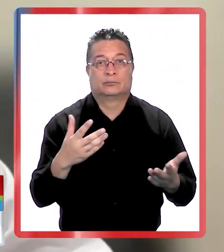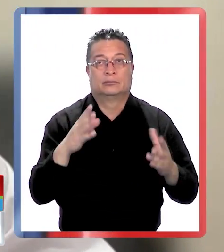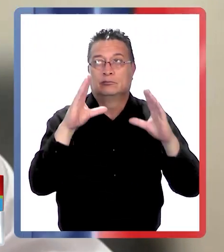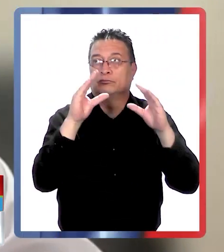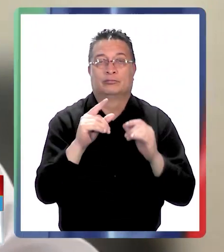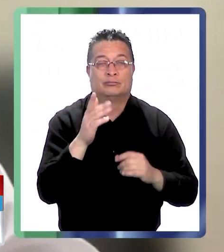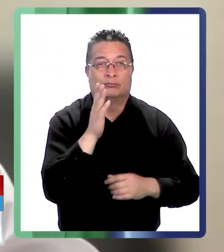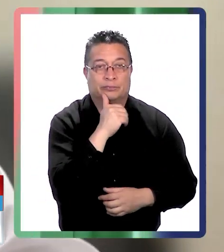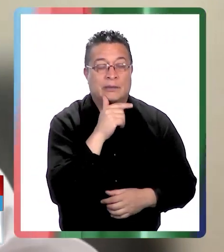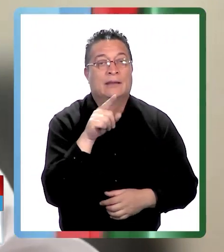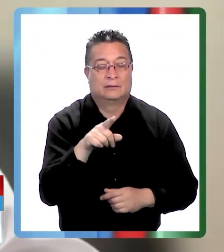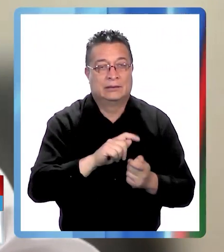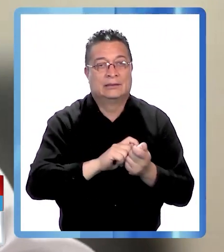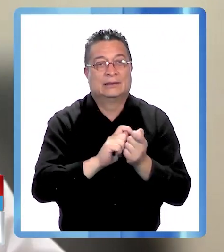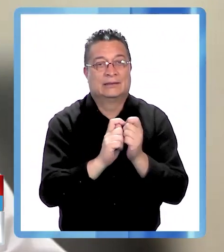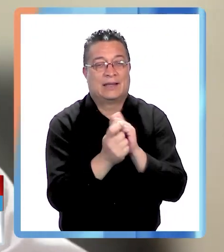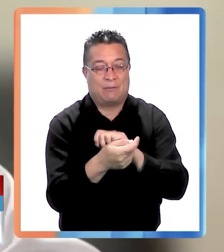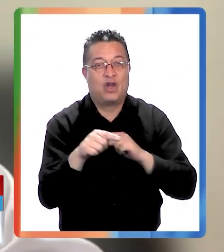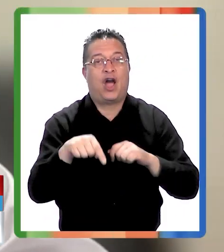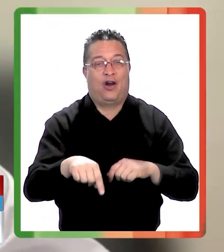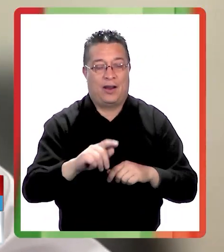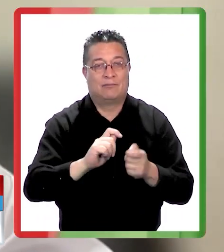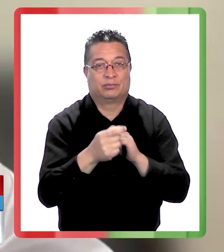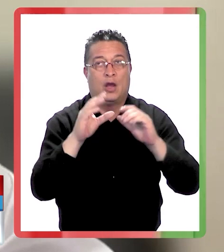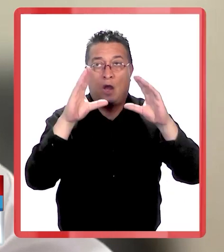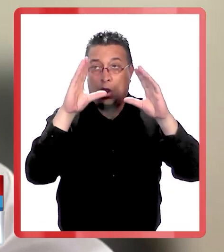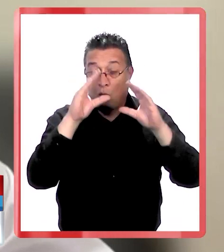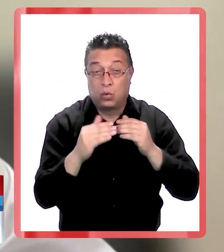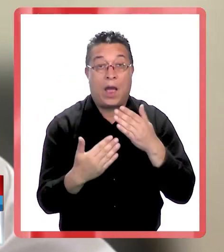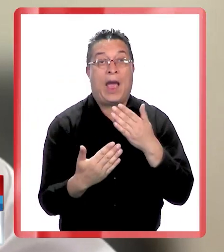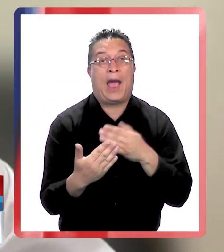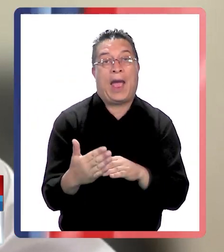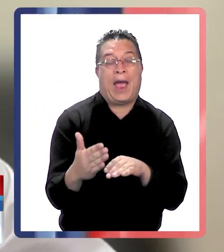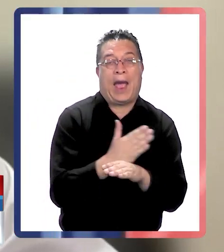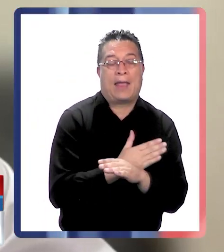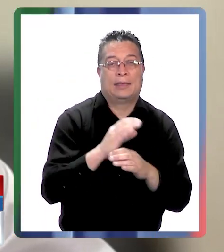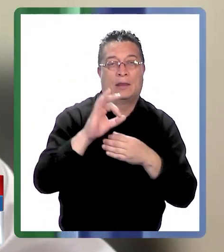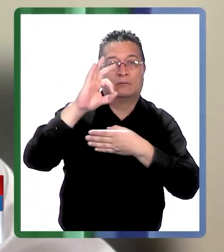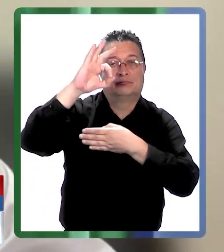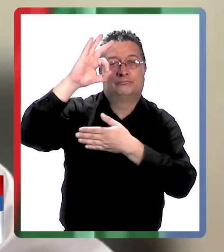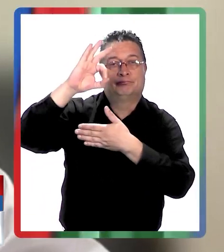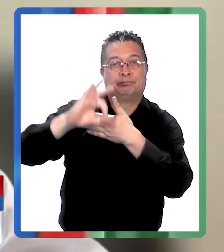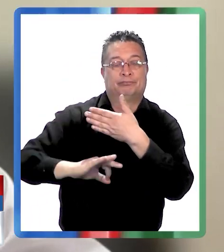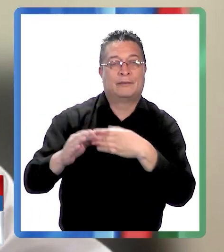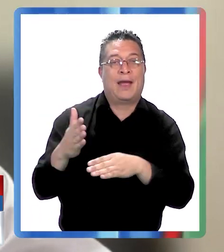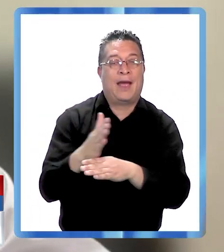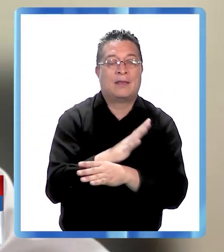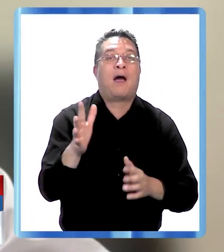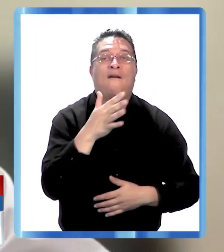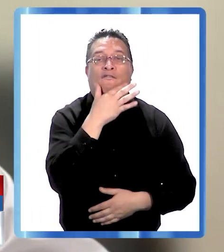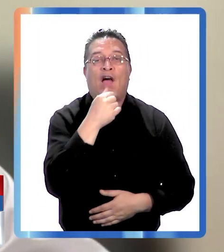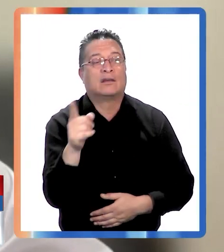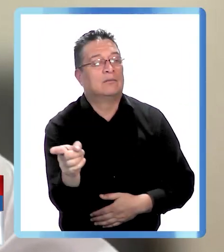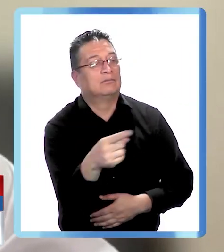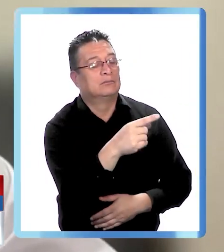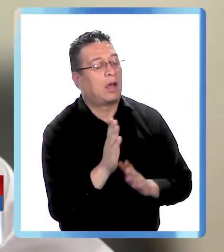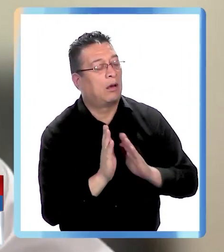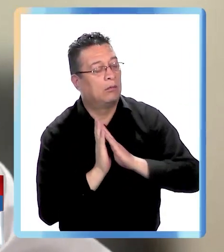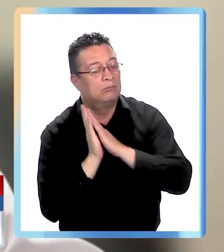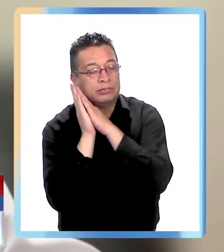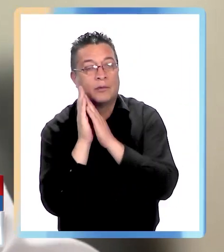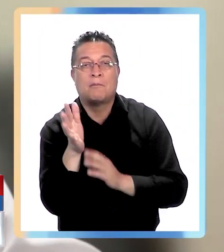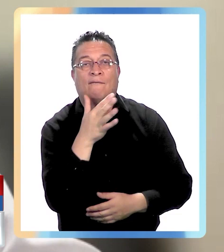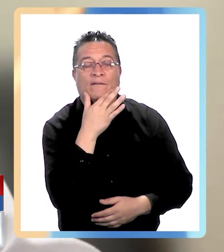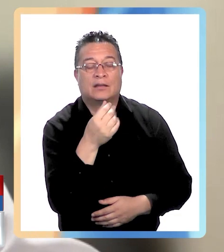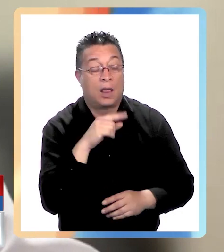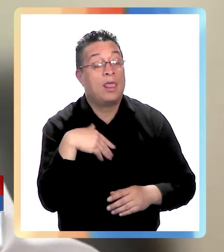anochecido. Y eso va a cambiar con el cambio de hora. O sea, se anochece más temprano, por lo tanto, eventualmente va a ser más fácil acostar a los niños. Y así también